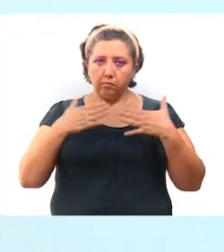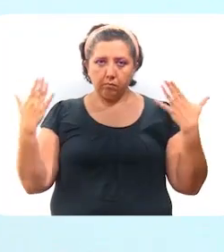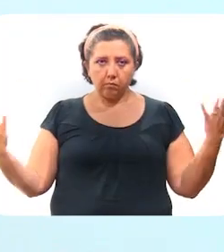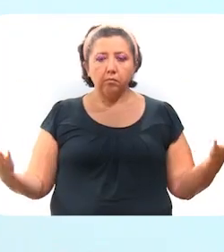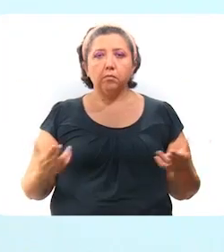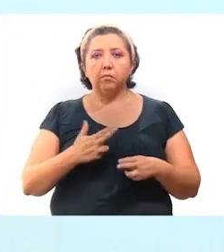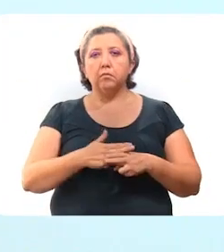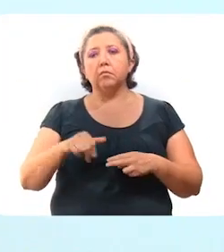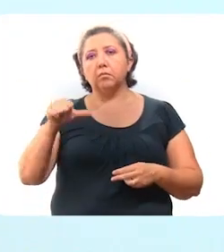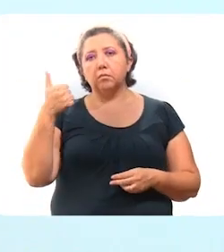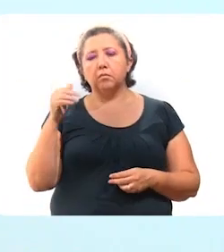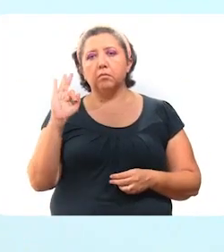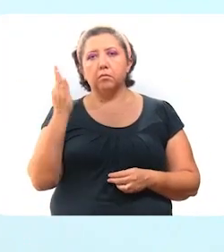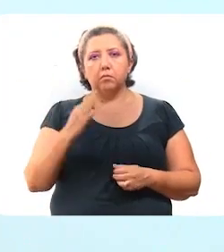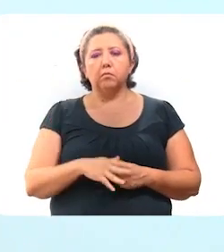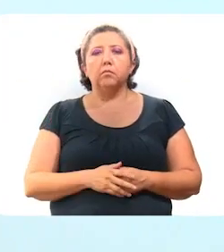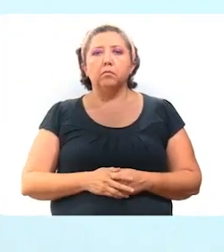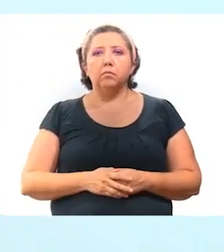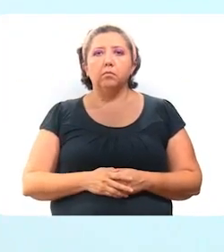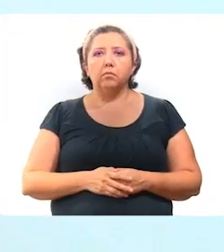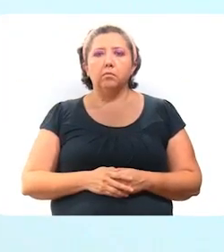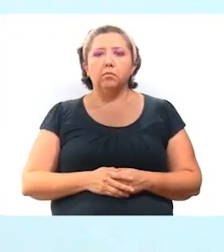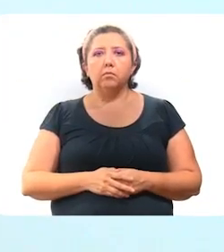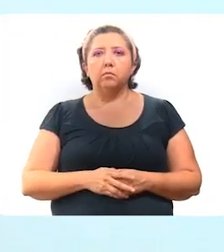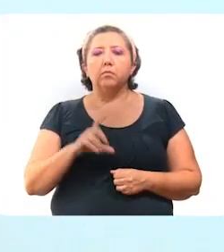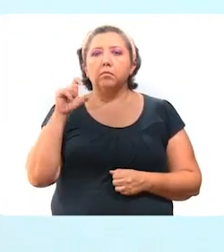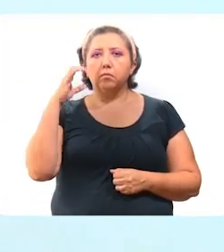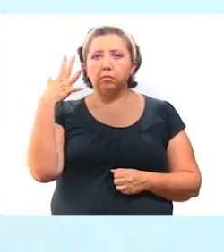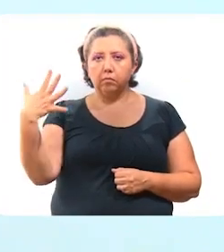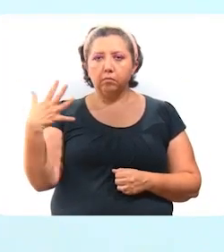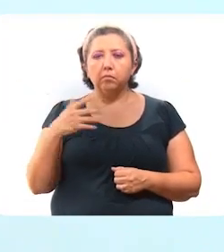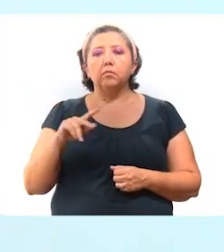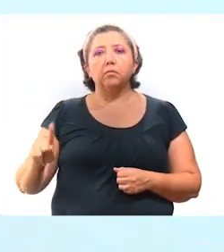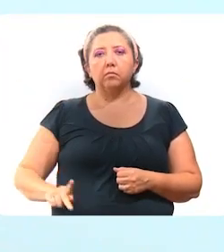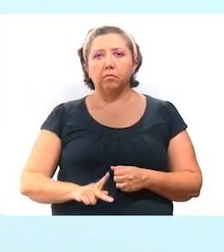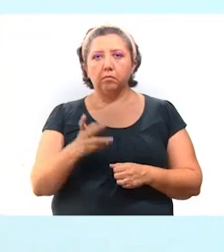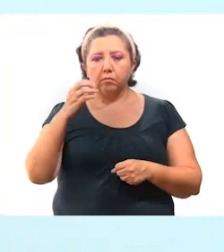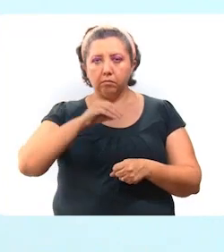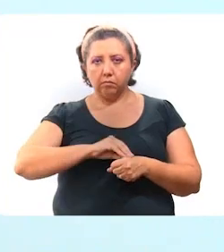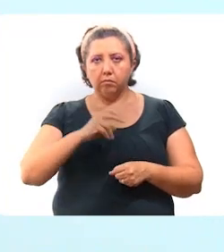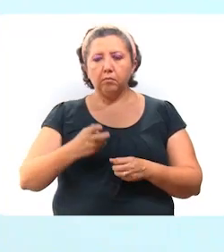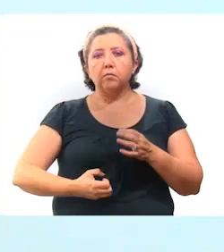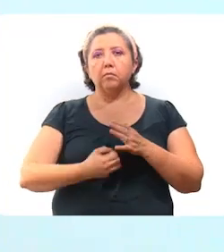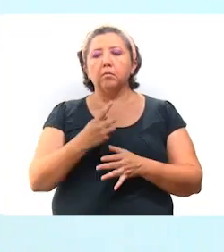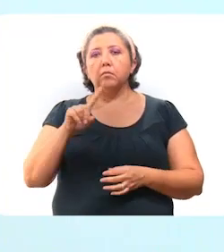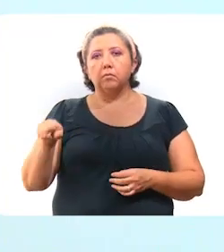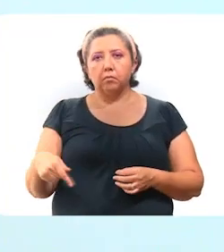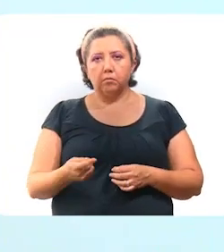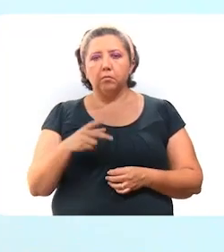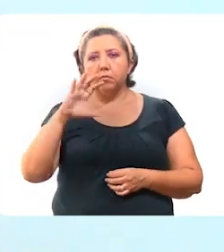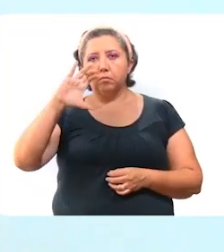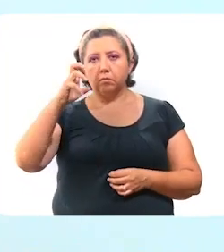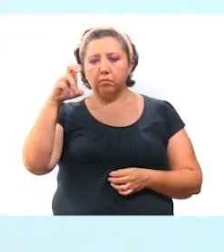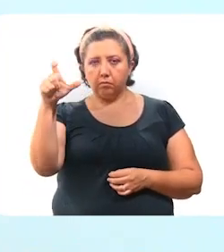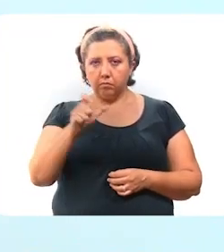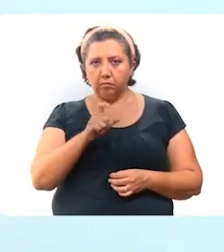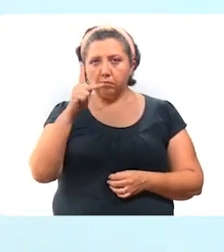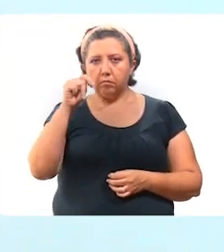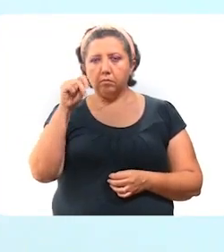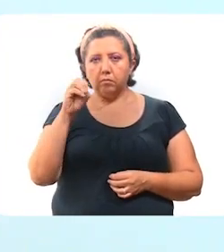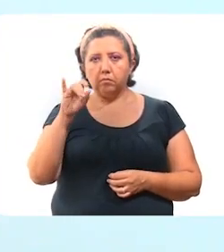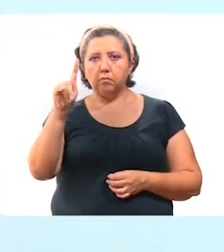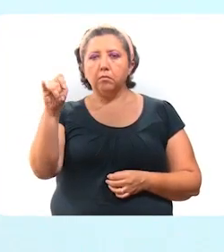llevará a cabo hasta el 11 de febrero. Las 25 demarcaciones incluidas en esta nueva fase son Chemash,